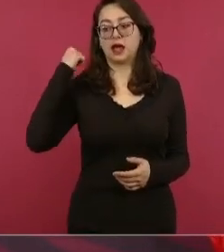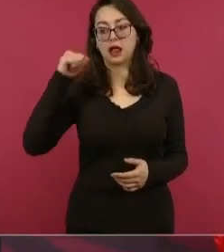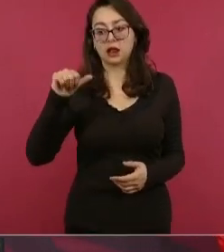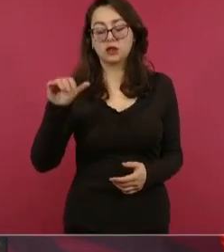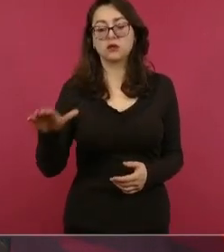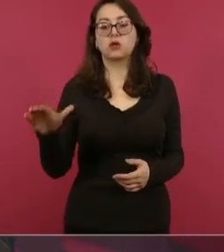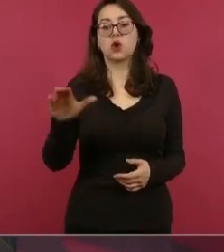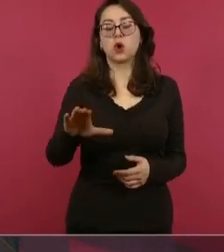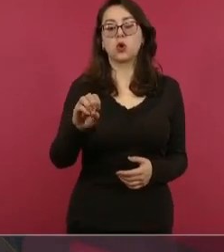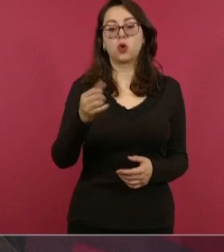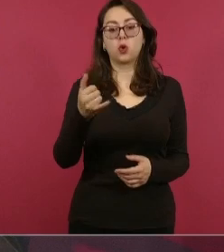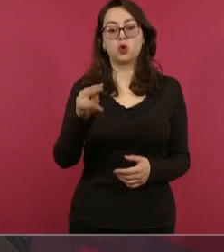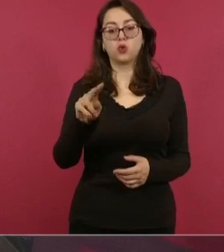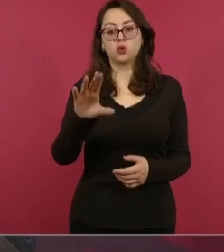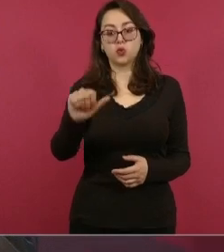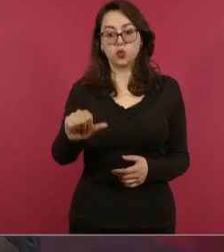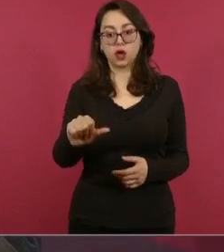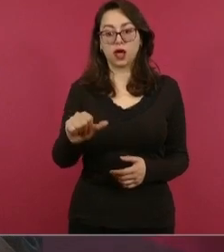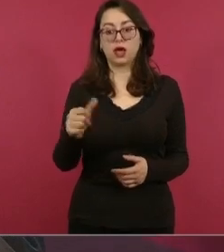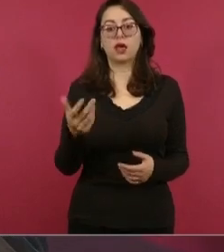Coyuca,